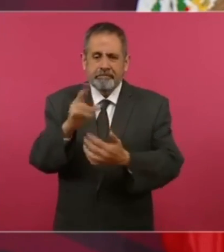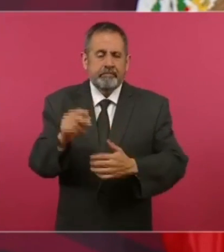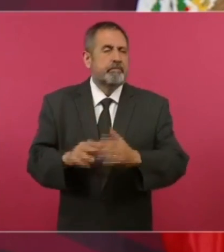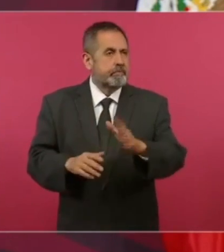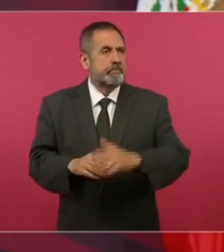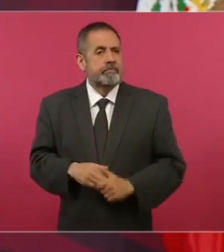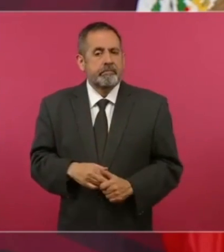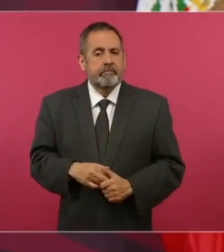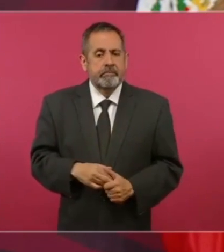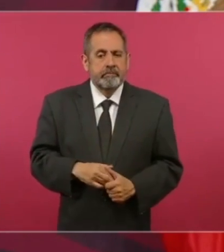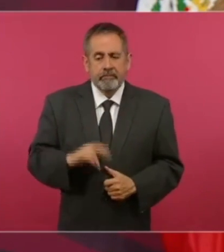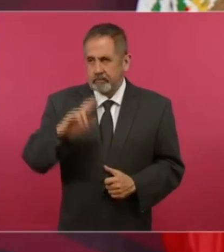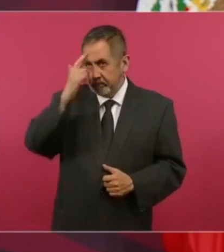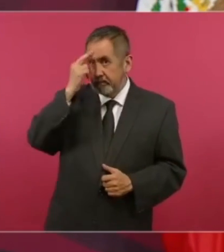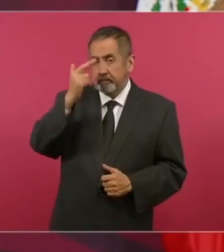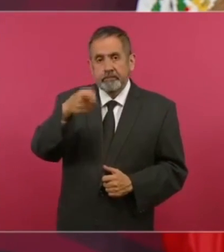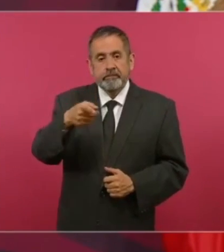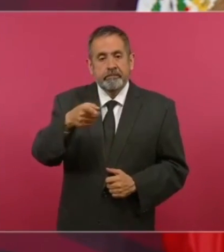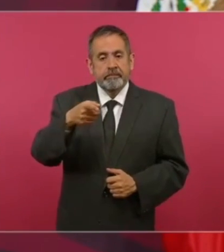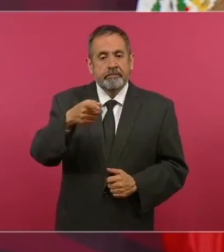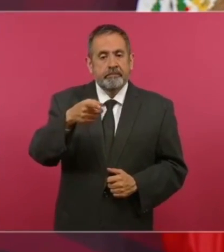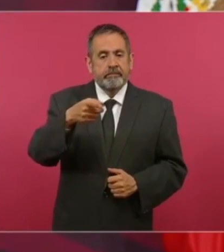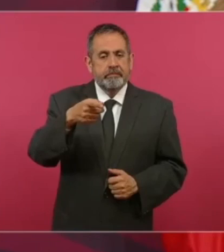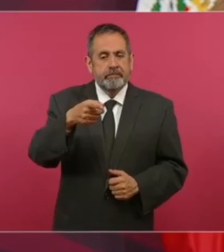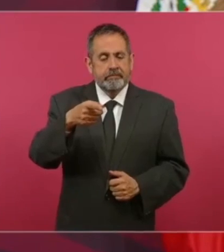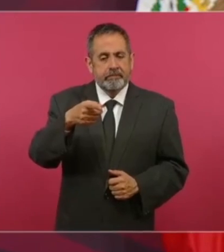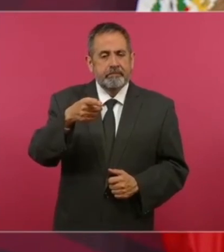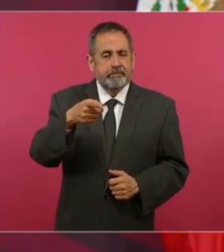Recuerdo que hay una lección